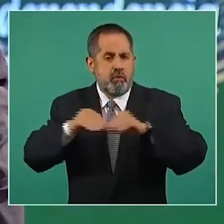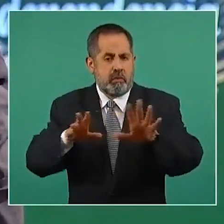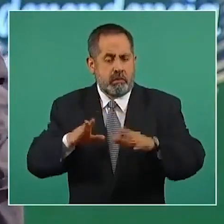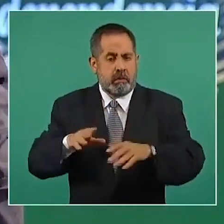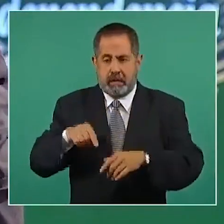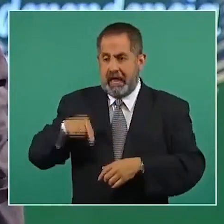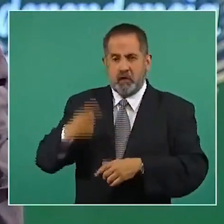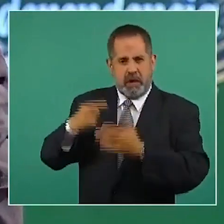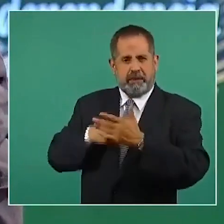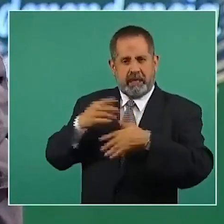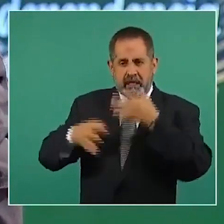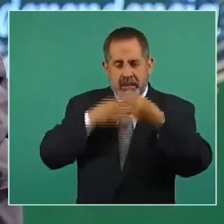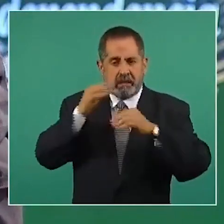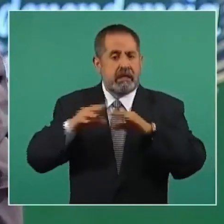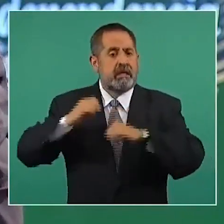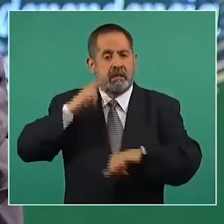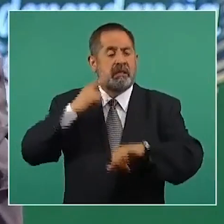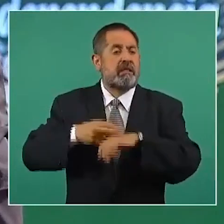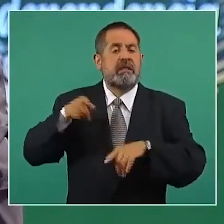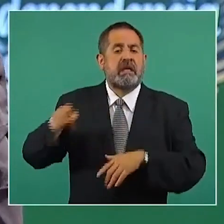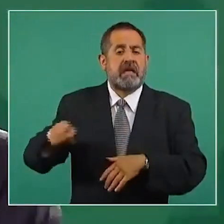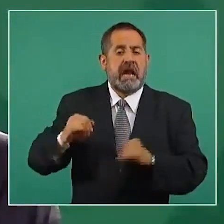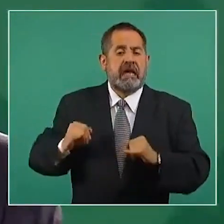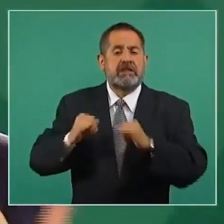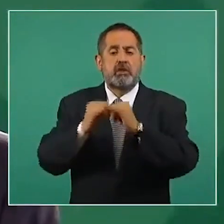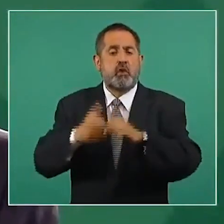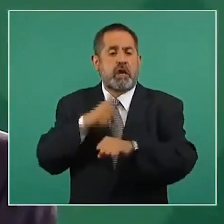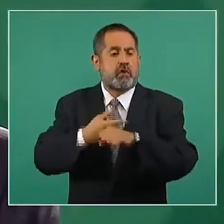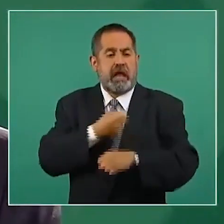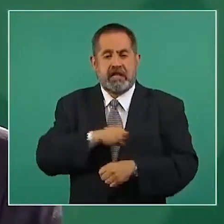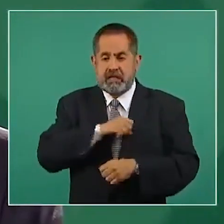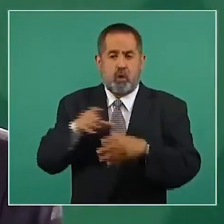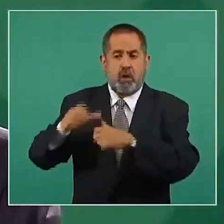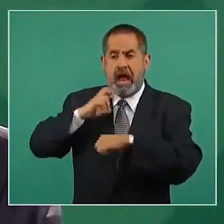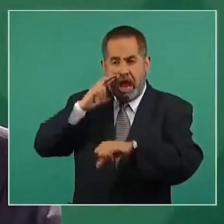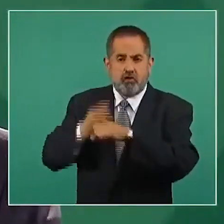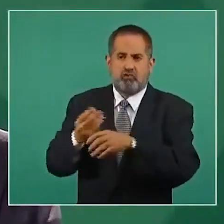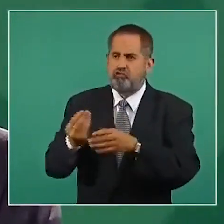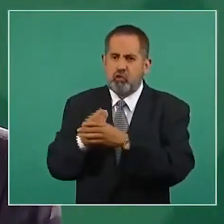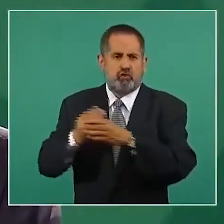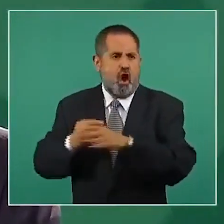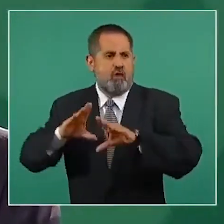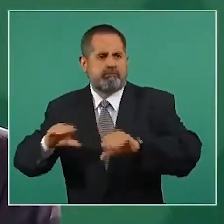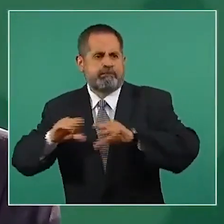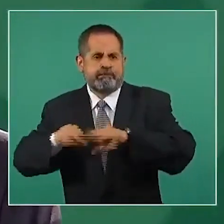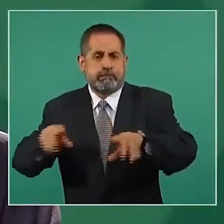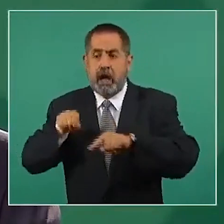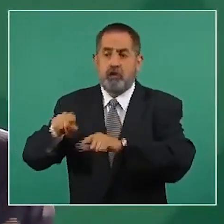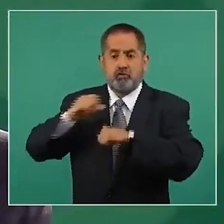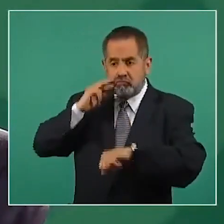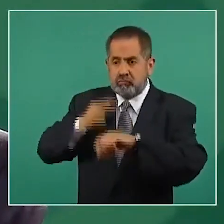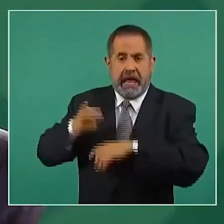que se presentó aquí una vez, encabezado por el Instituto Nacional de Salud Pública, que es parte de la Secretaría de Salud y tiene este mandato